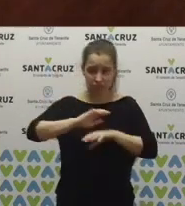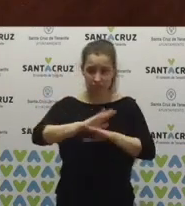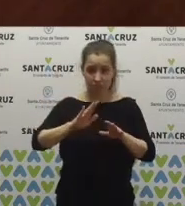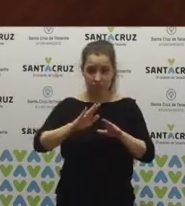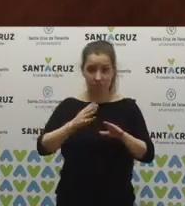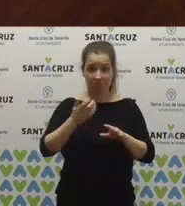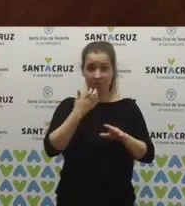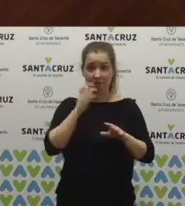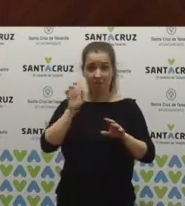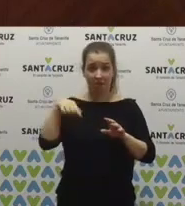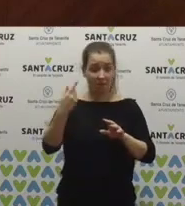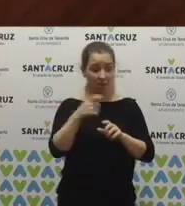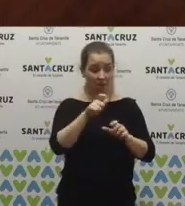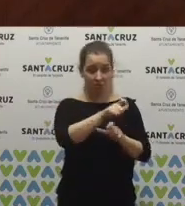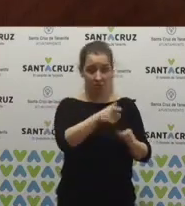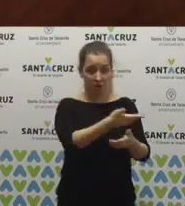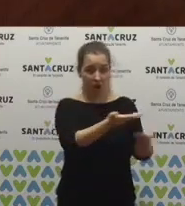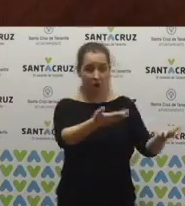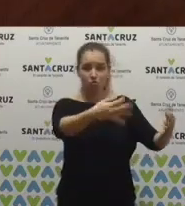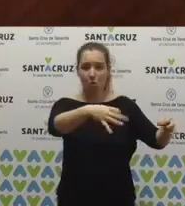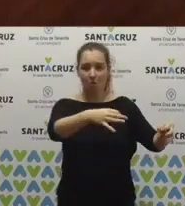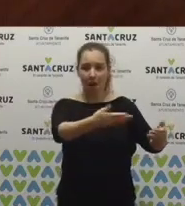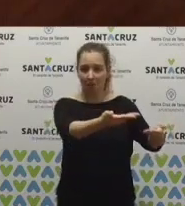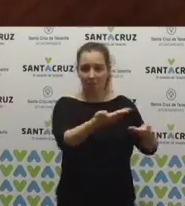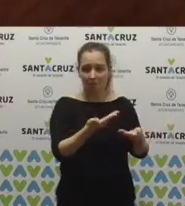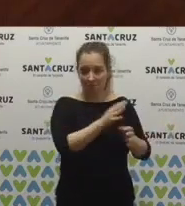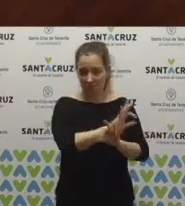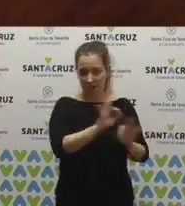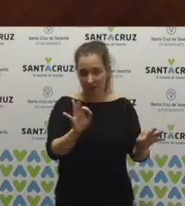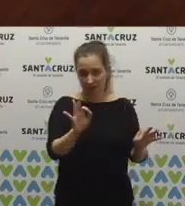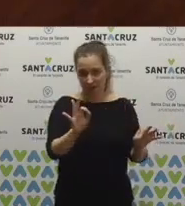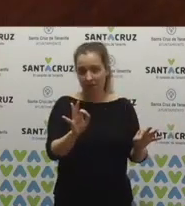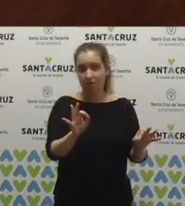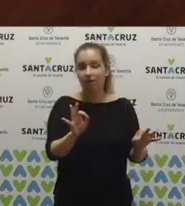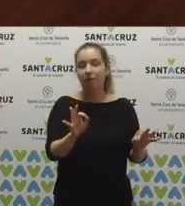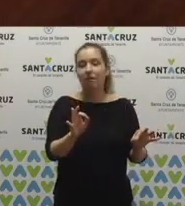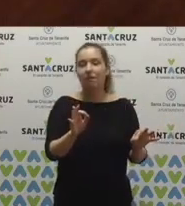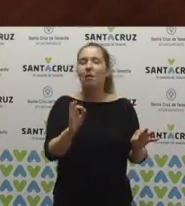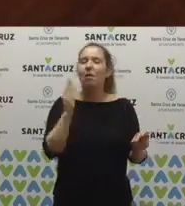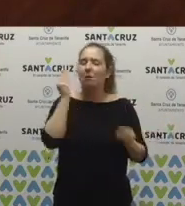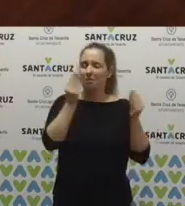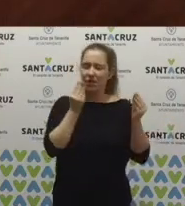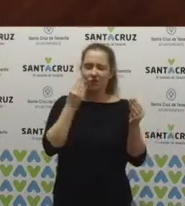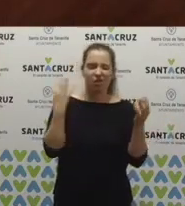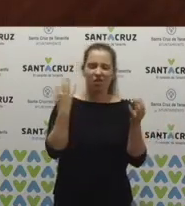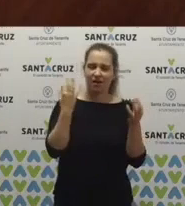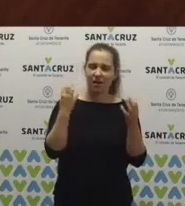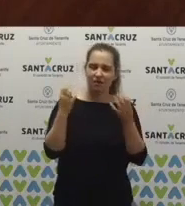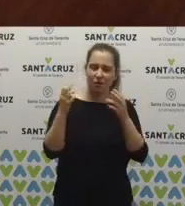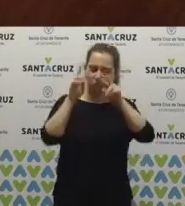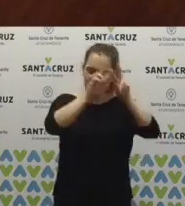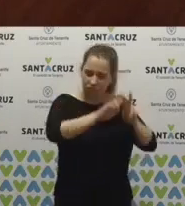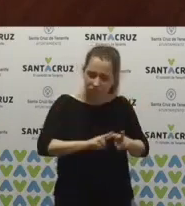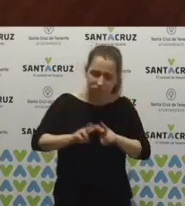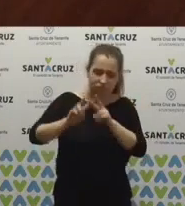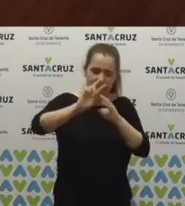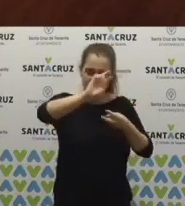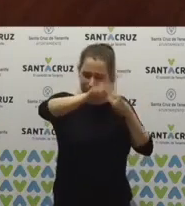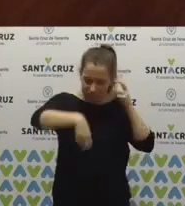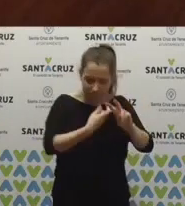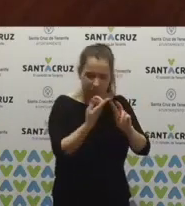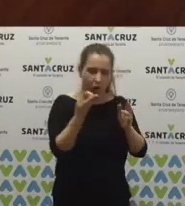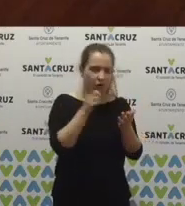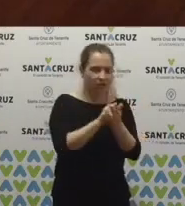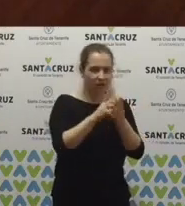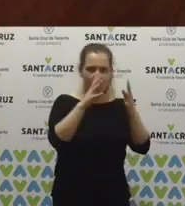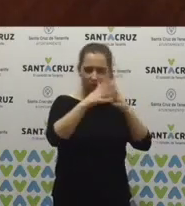en en santa cruz yo creo que hay que darle una repensada completa a su composición creo